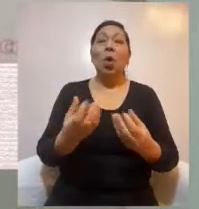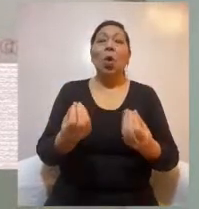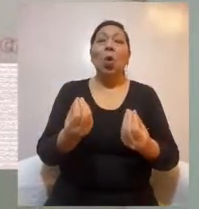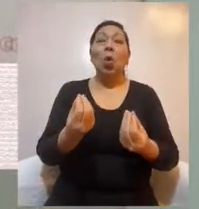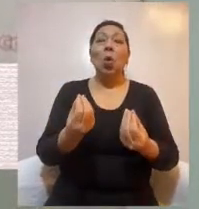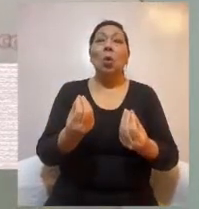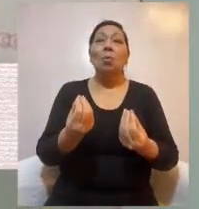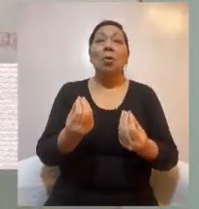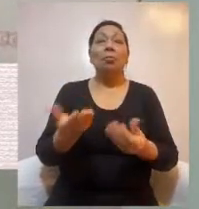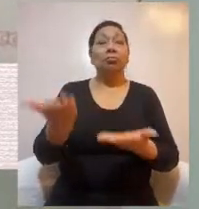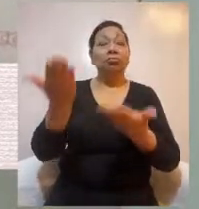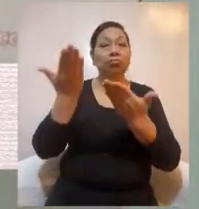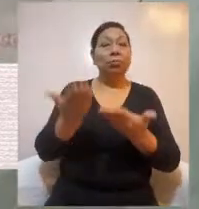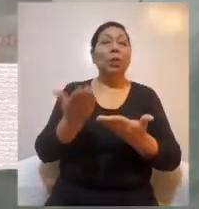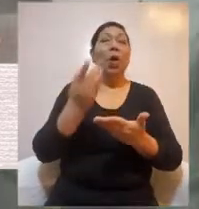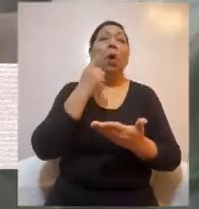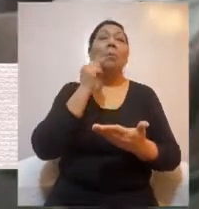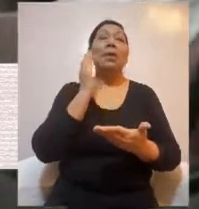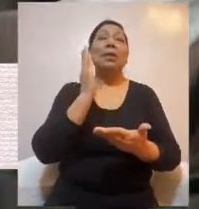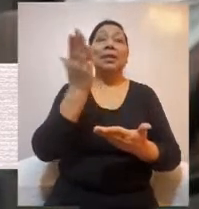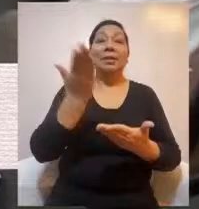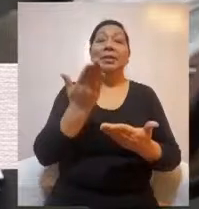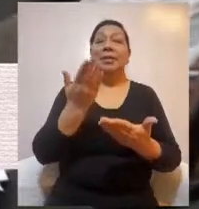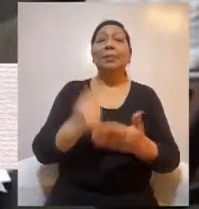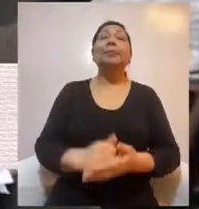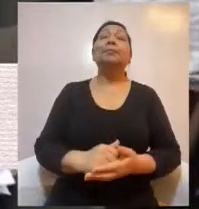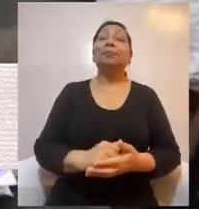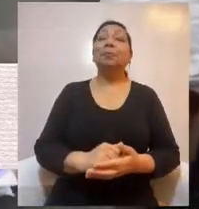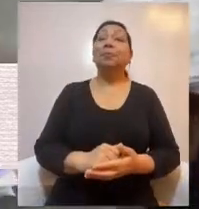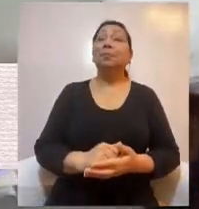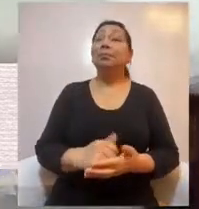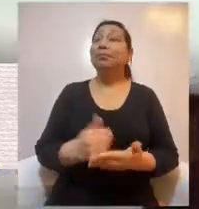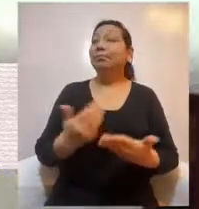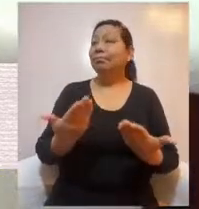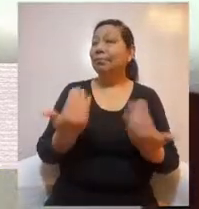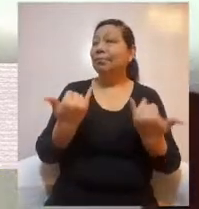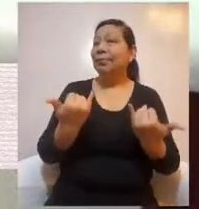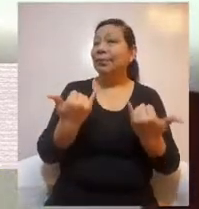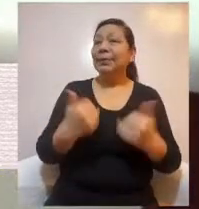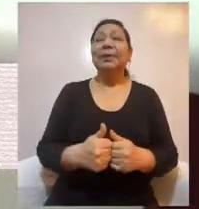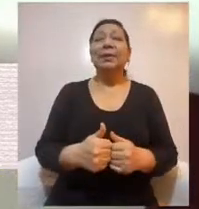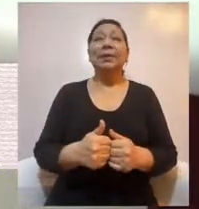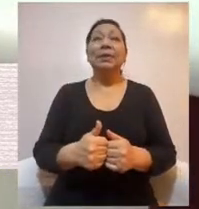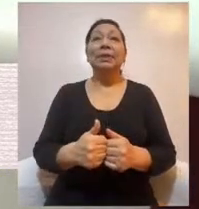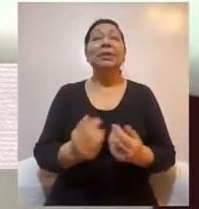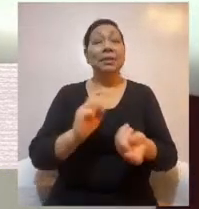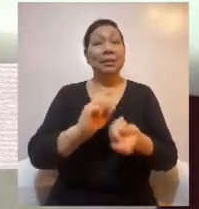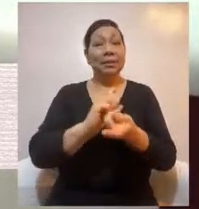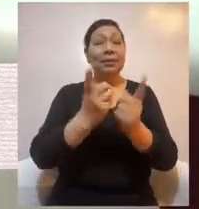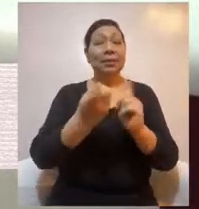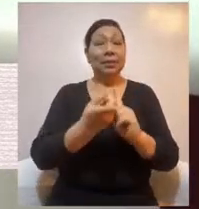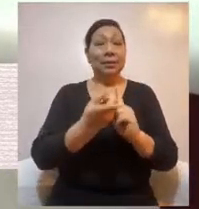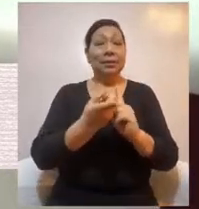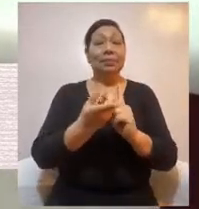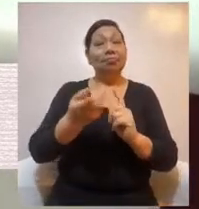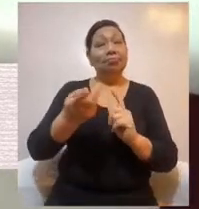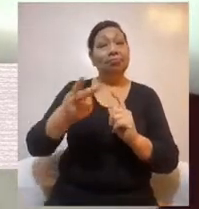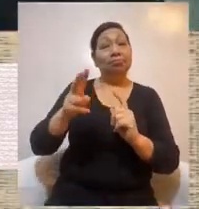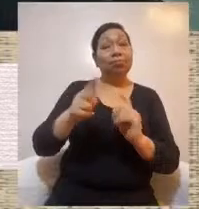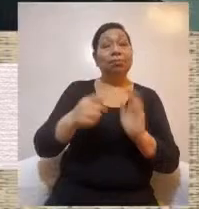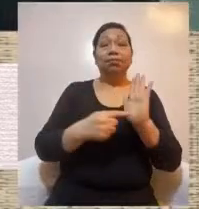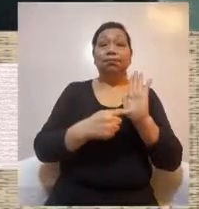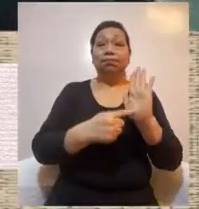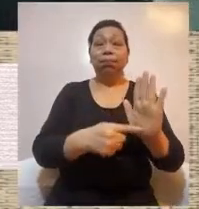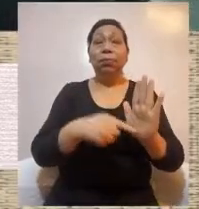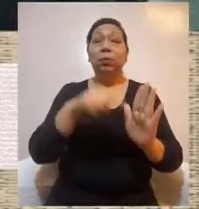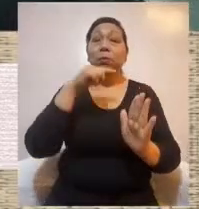ha considerado dominio de los hombres, señala el informe. Aunque esta situación ha cambiado y se ha incrementado